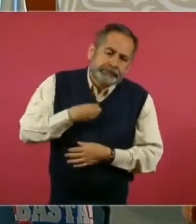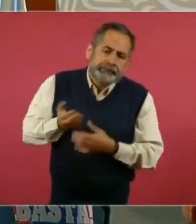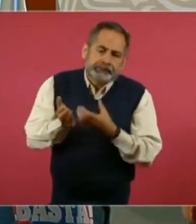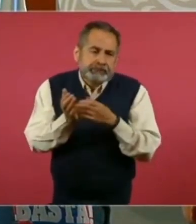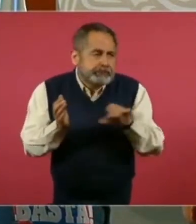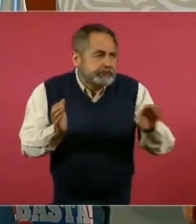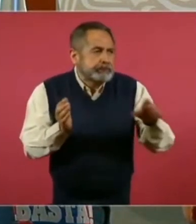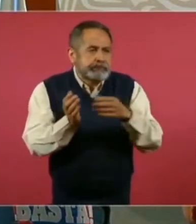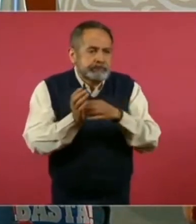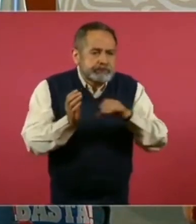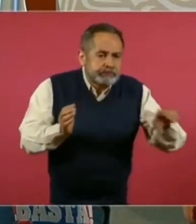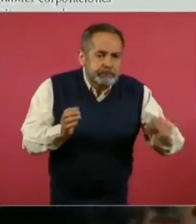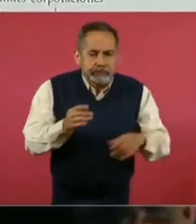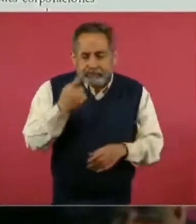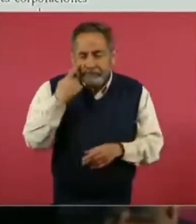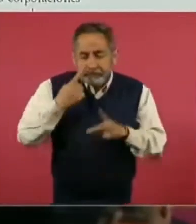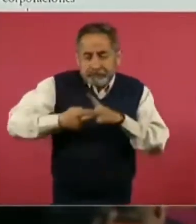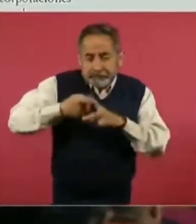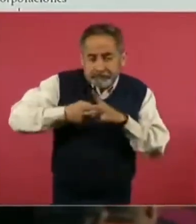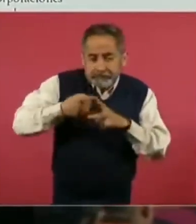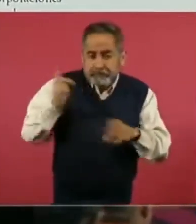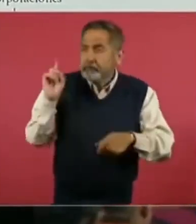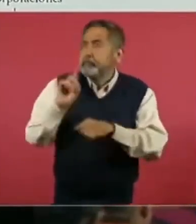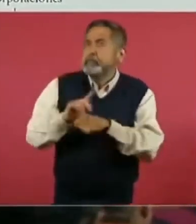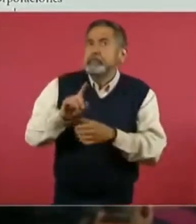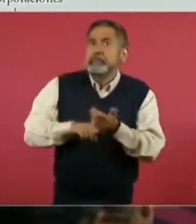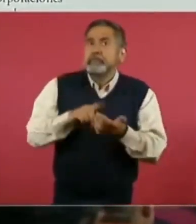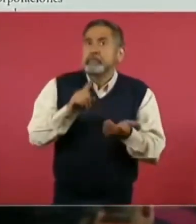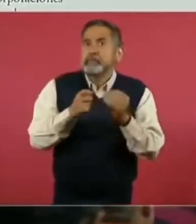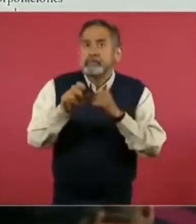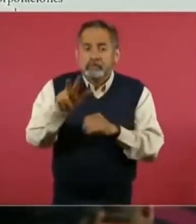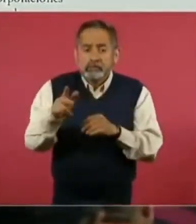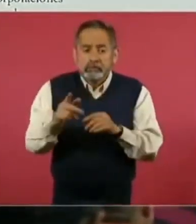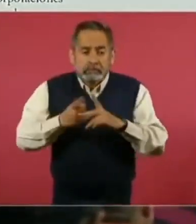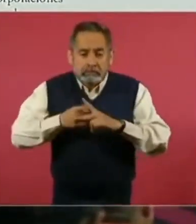Se ha pagado de intereses, porque esto es hasta el 18,